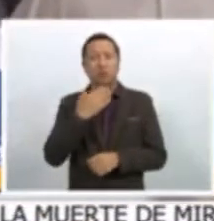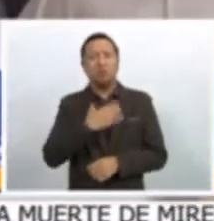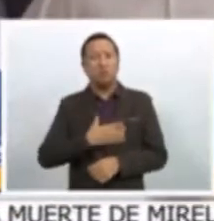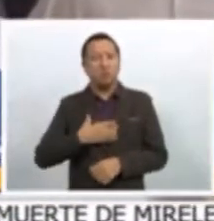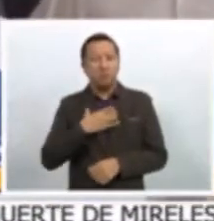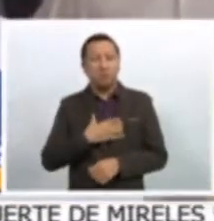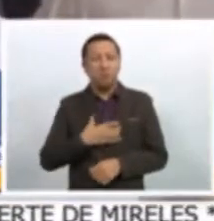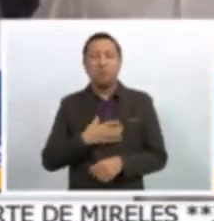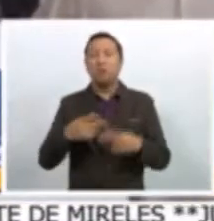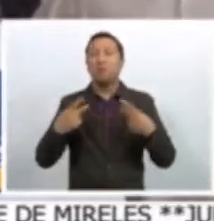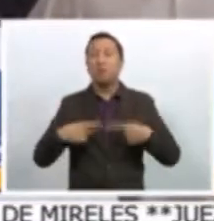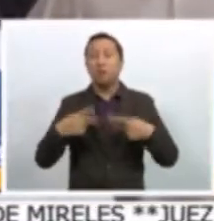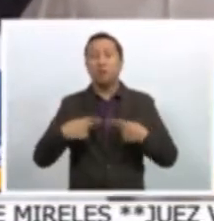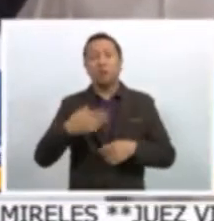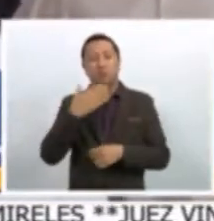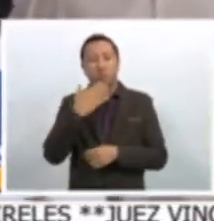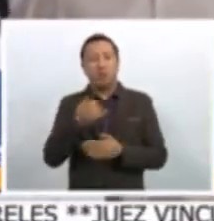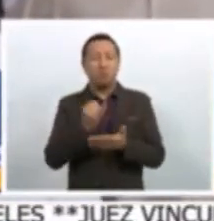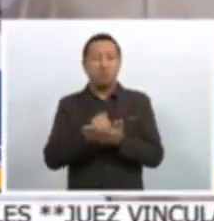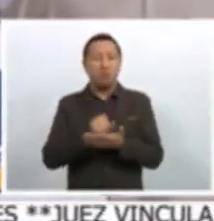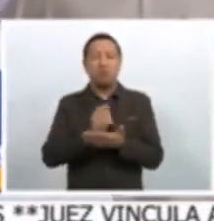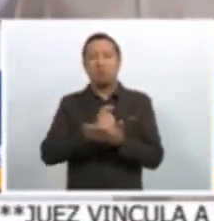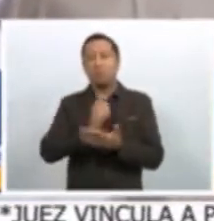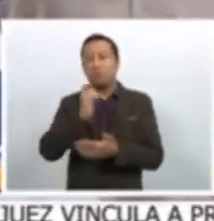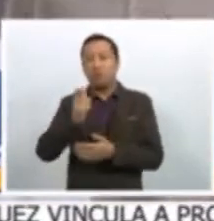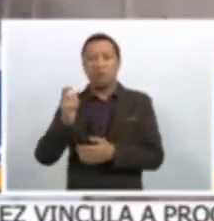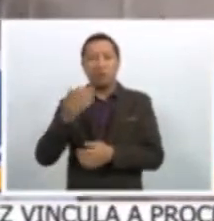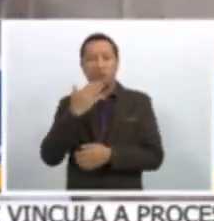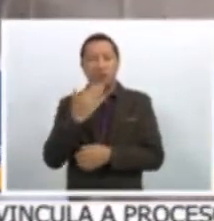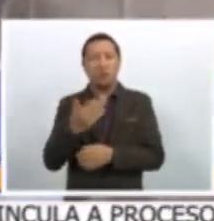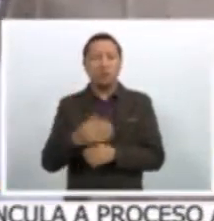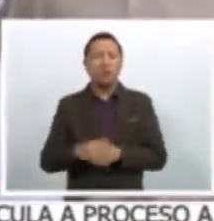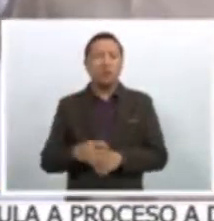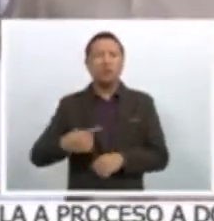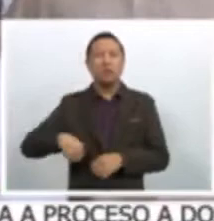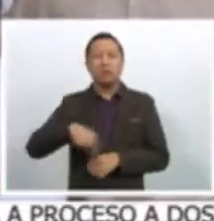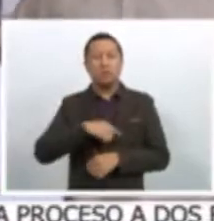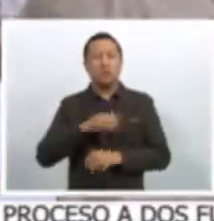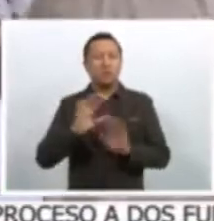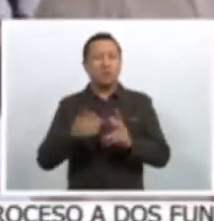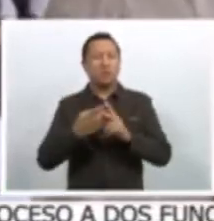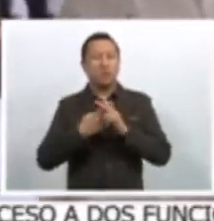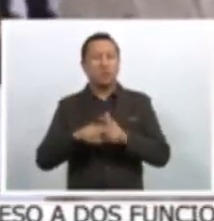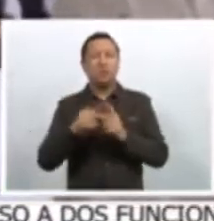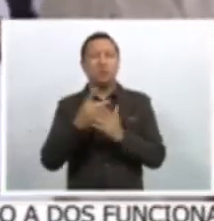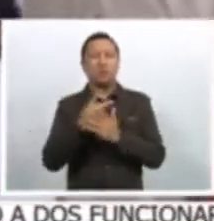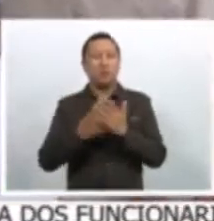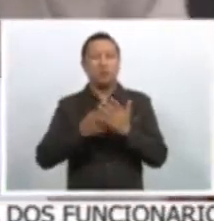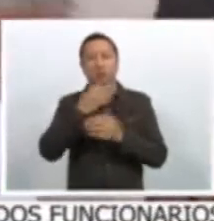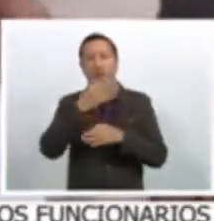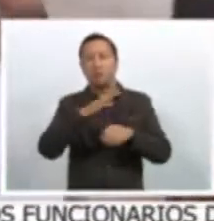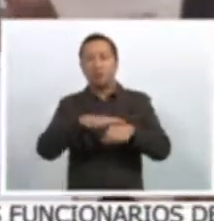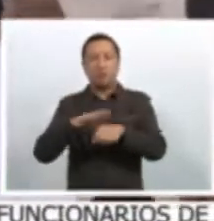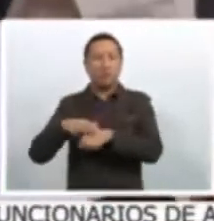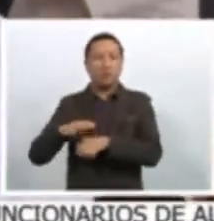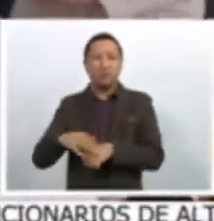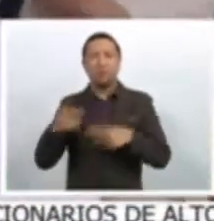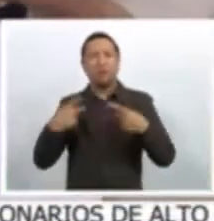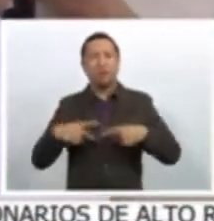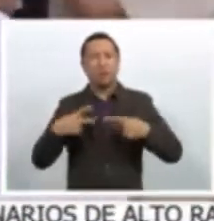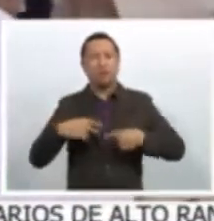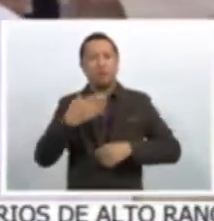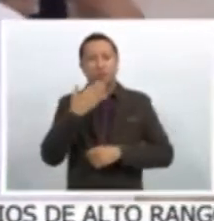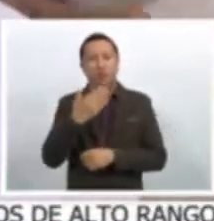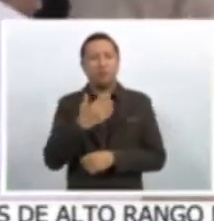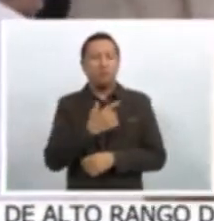está respondiendo muy bien. Nosotros como administración iniciamos un programa de notificación. La gente lo ve con mucha simpatía porque